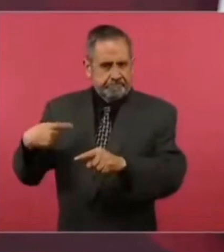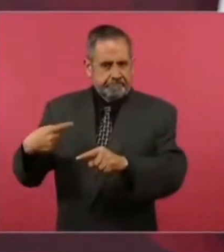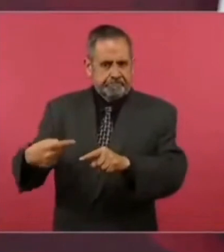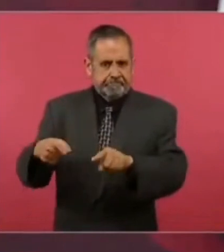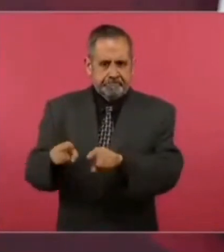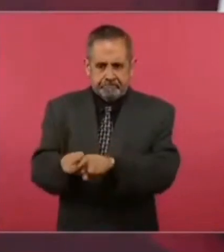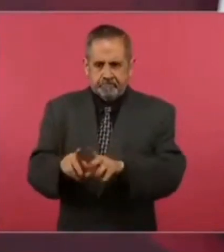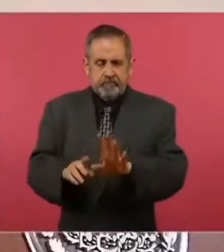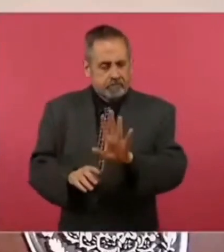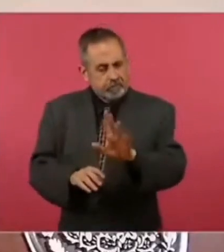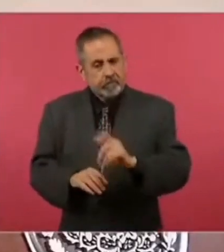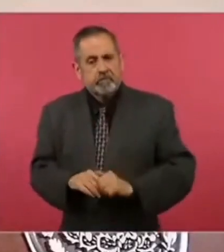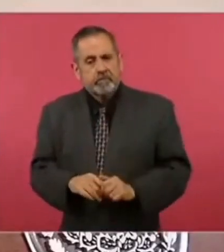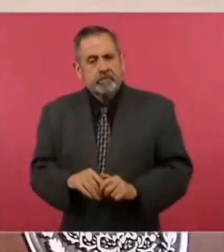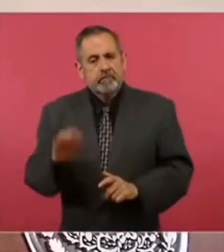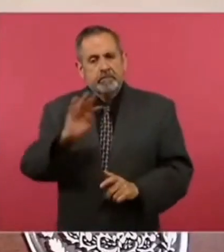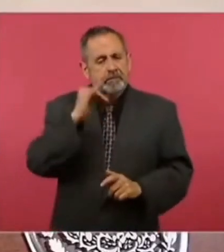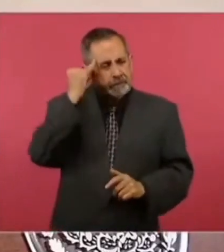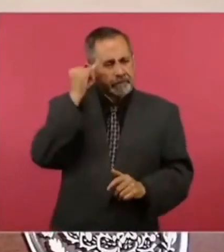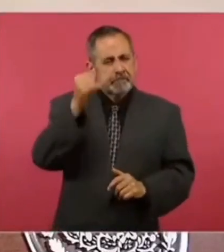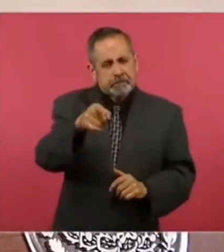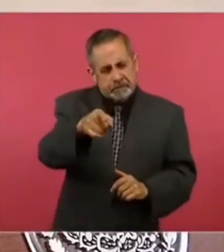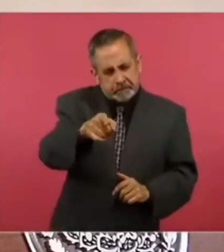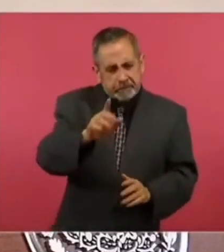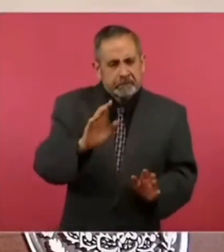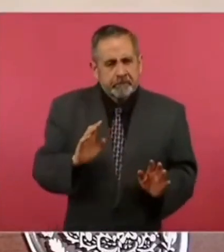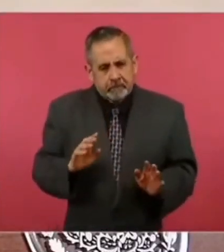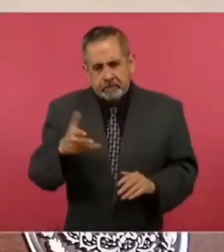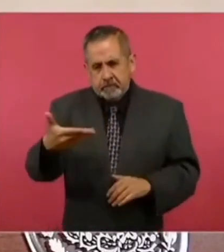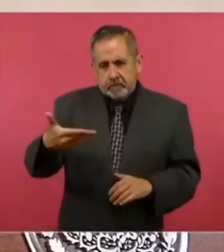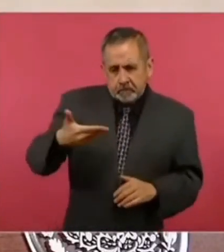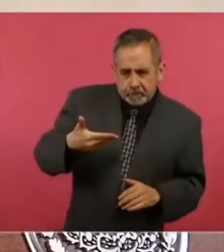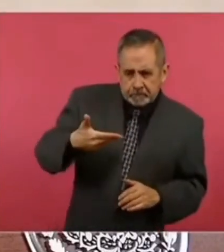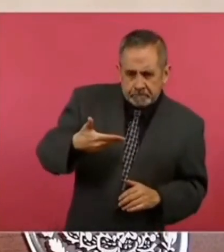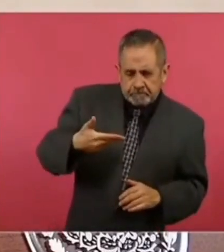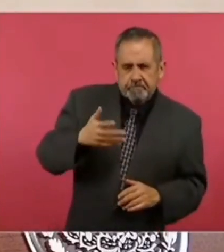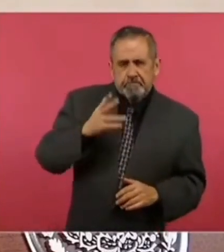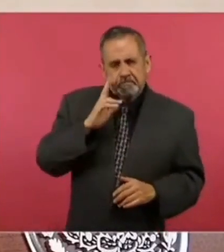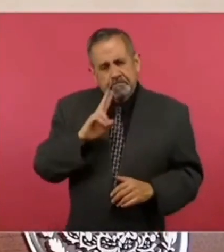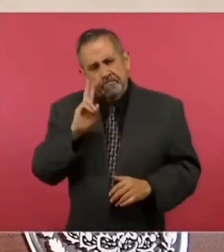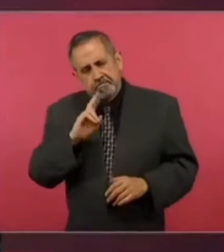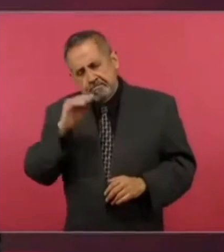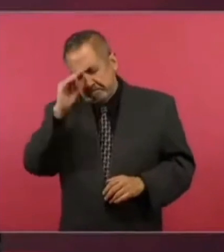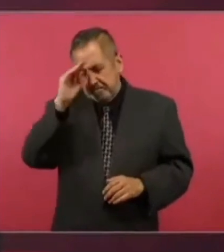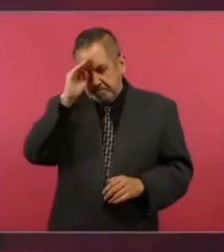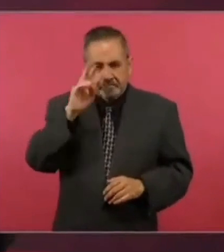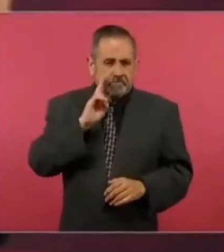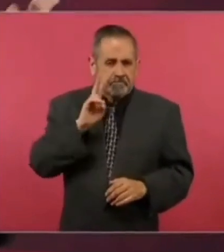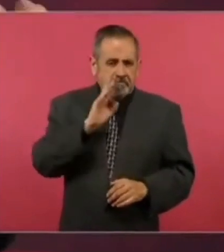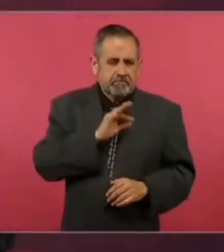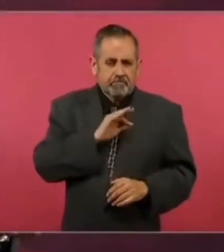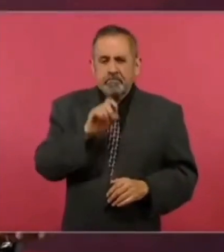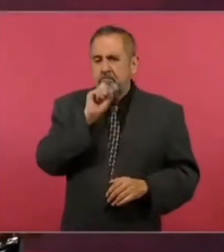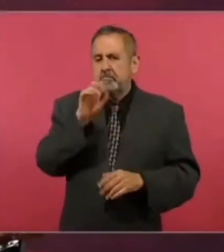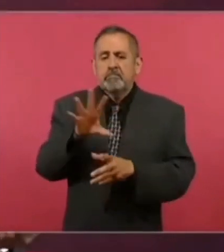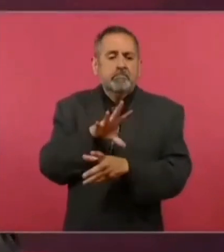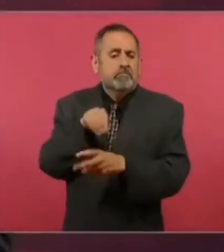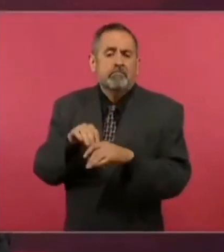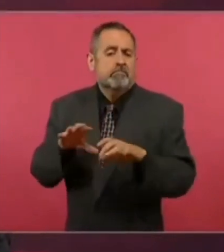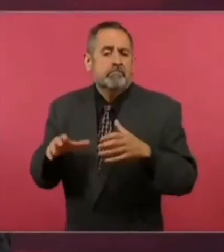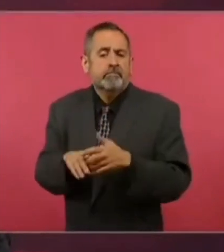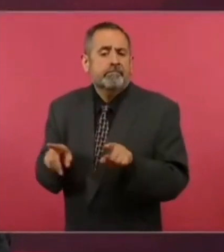no descartando esas peticiones, esas demandas, porque forman parte de lo